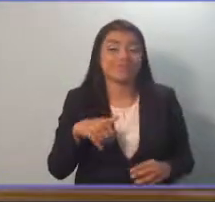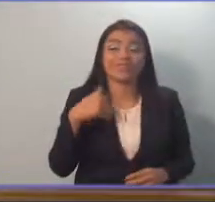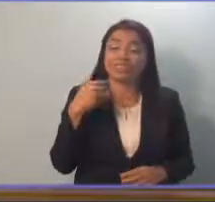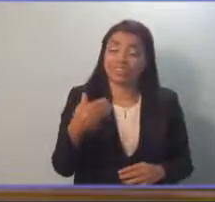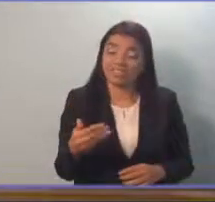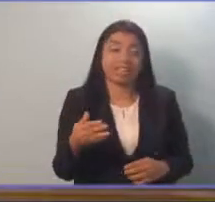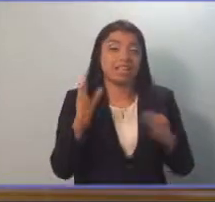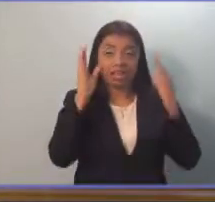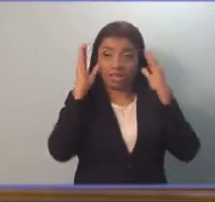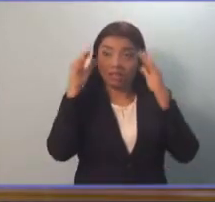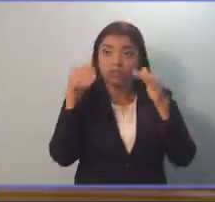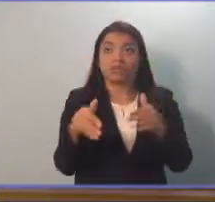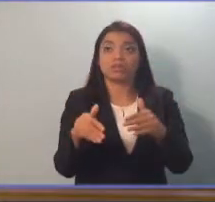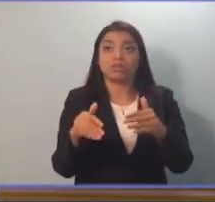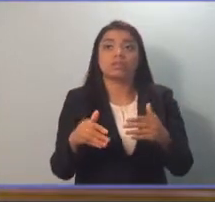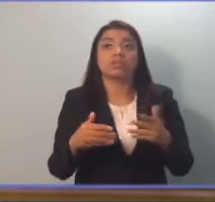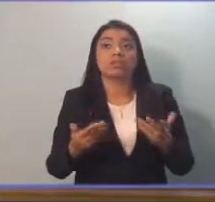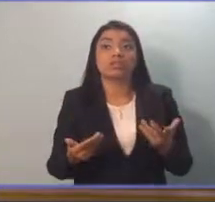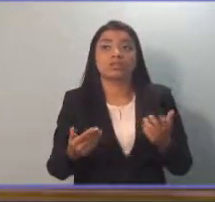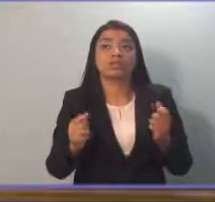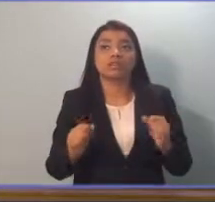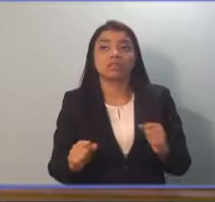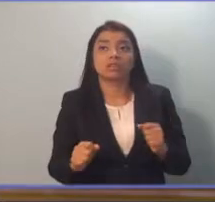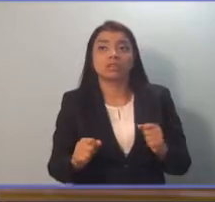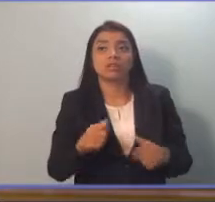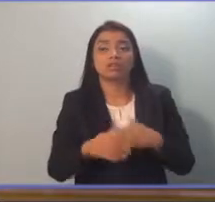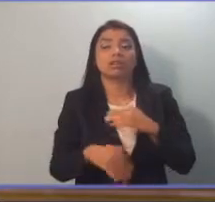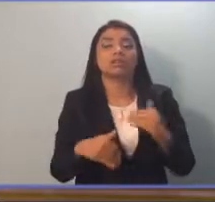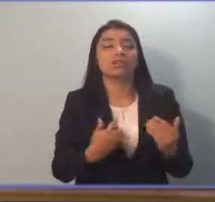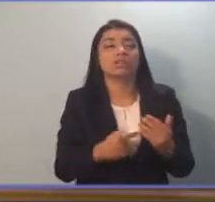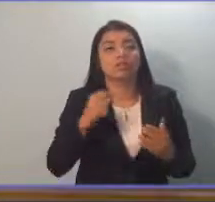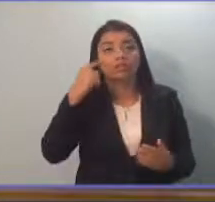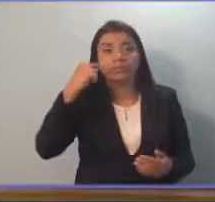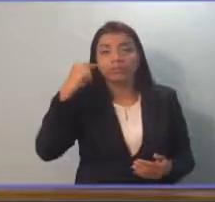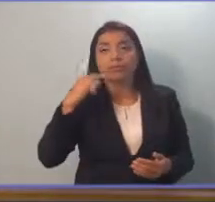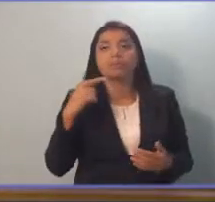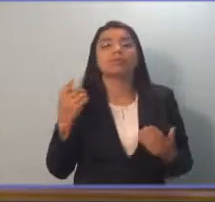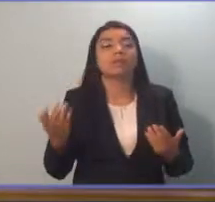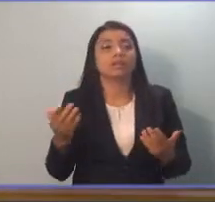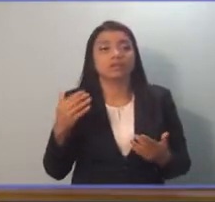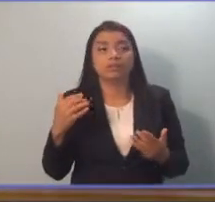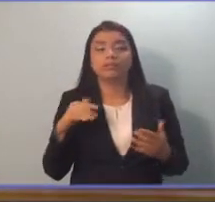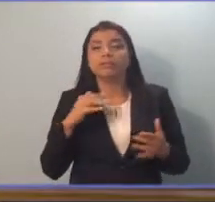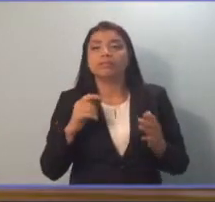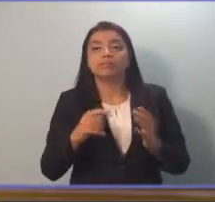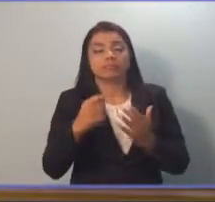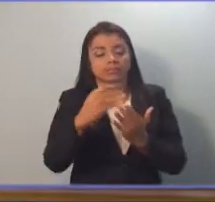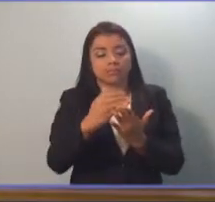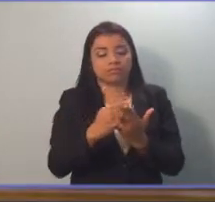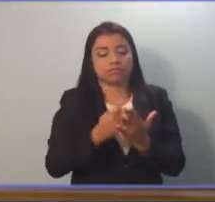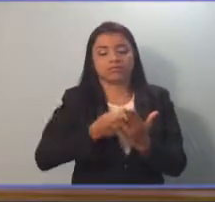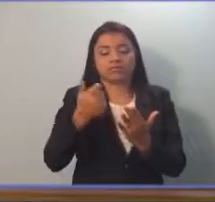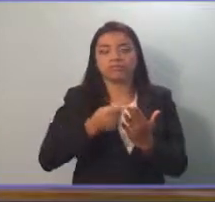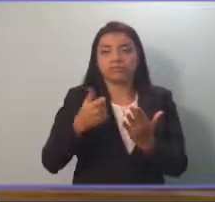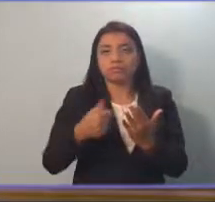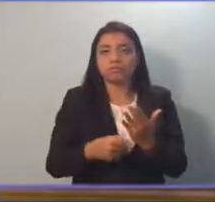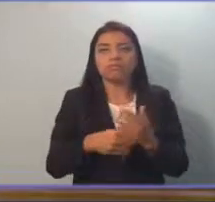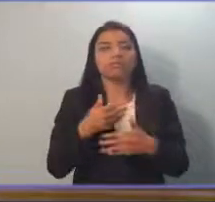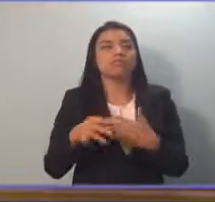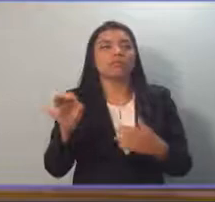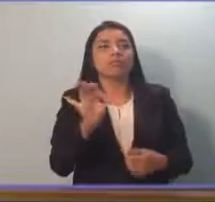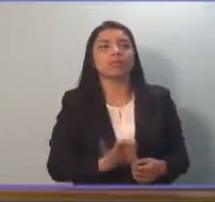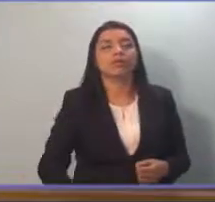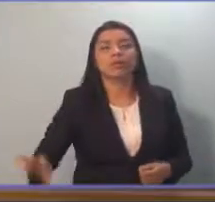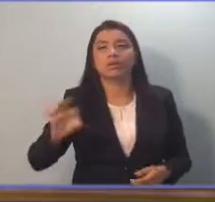caracterizado también por una búsqueda constante y permanente por la depuración, por mejorar